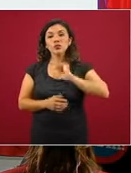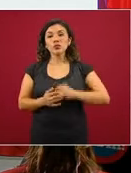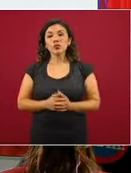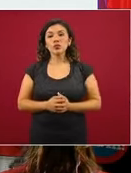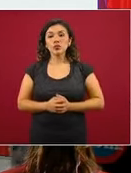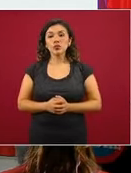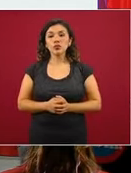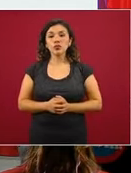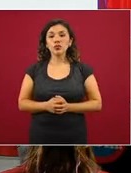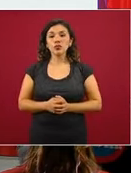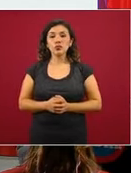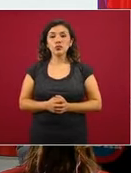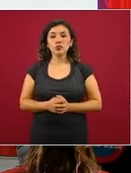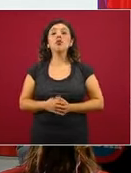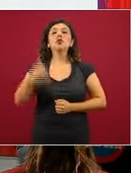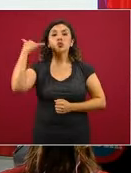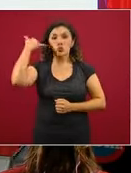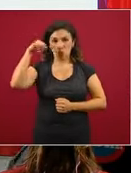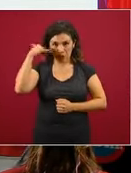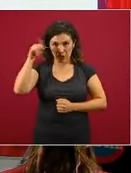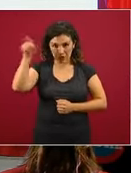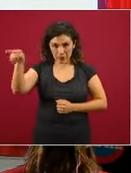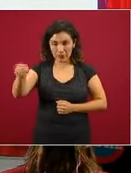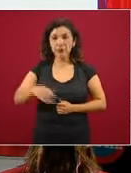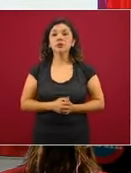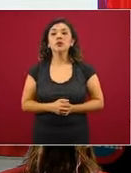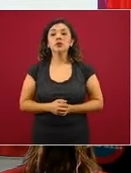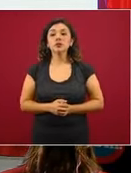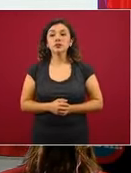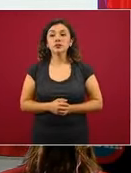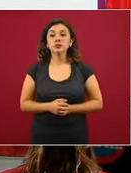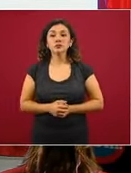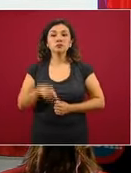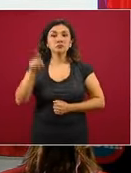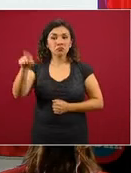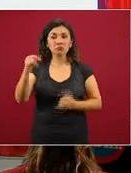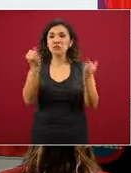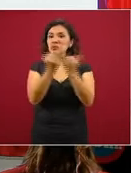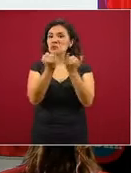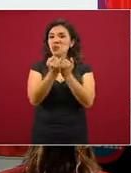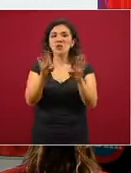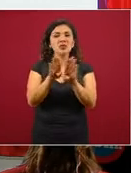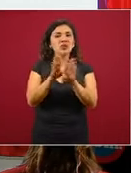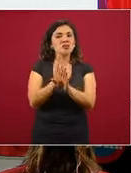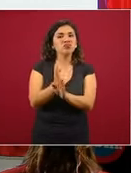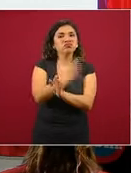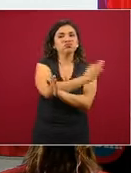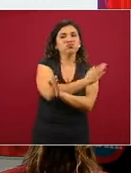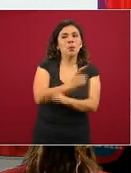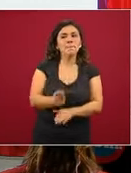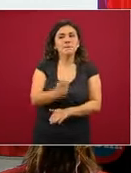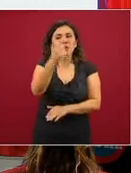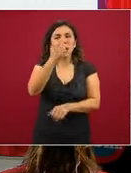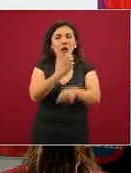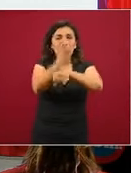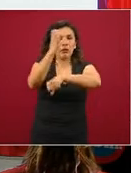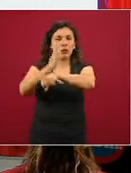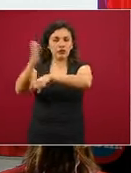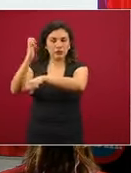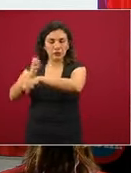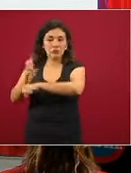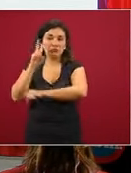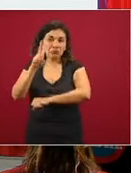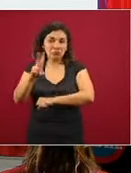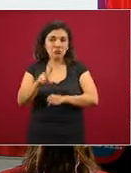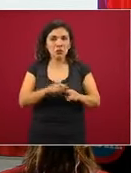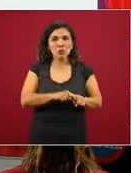Yes. Yucatán. Yucatán, un comportamiento similar a los primeros estados,